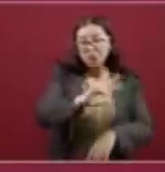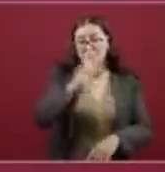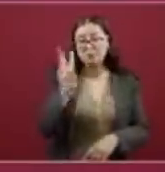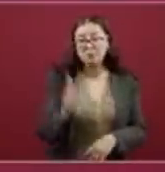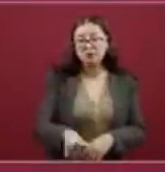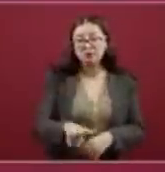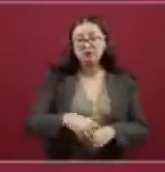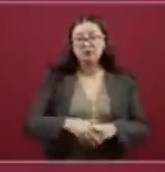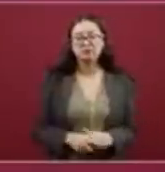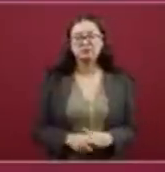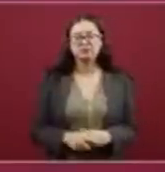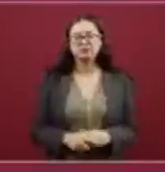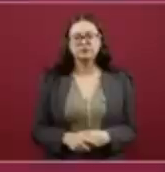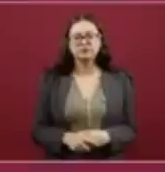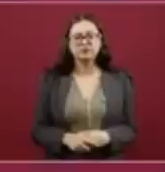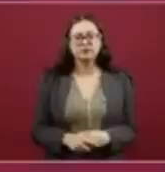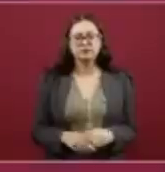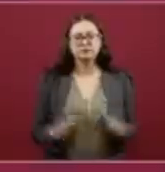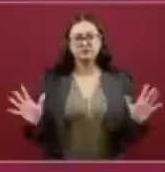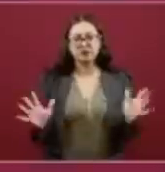creo que nunca ha desaparecido.